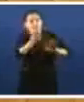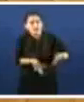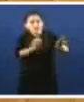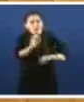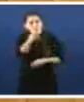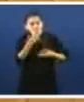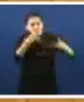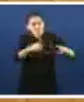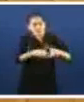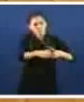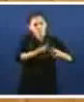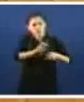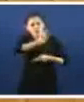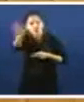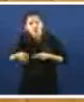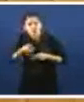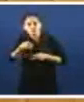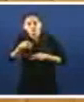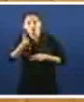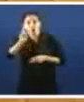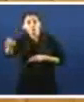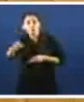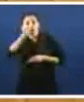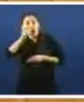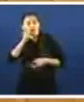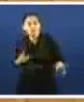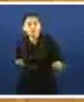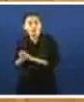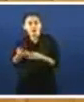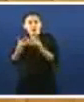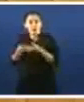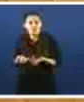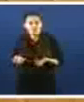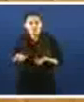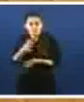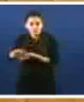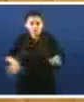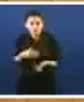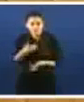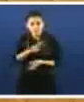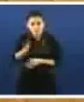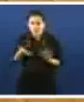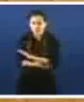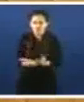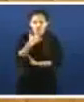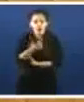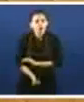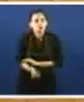naval e outra dos asientes antidisturbios cree que algo está pasando e que algo se está facendo mal neste país